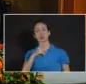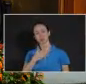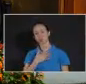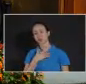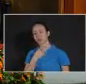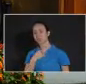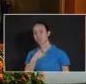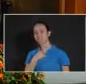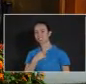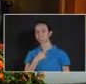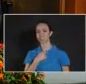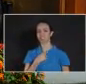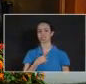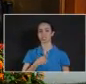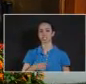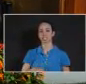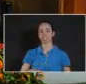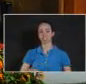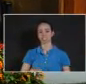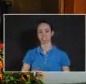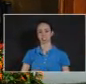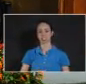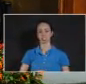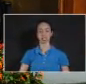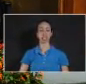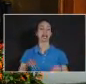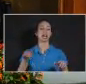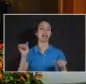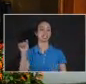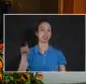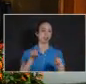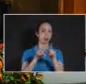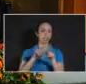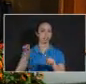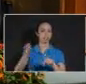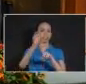contigo. Así como los chicos estos que acaban de pasar hace un ratito.